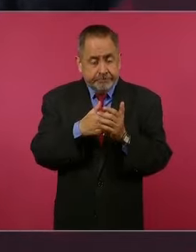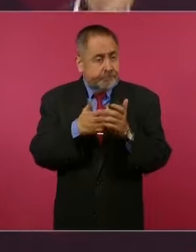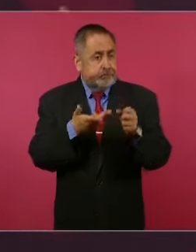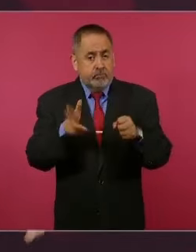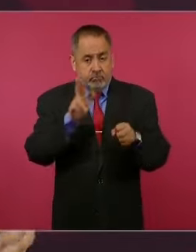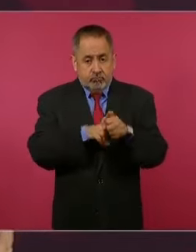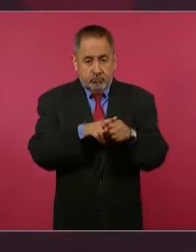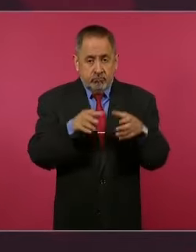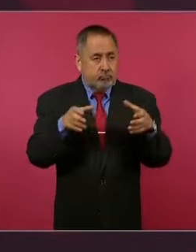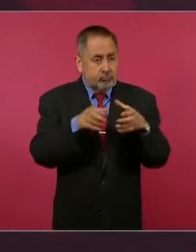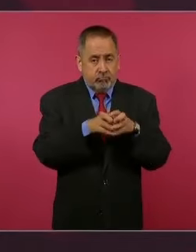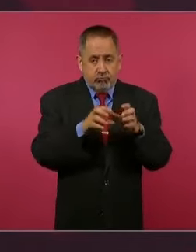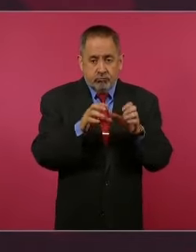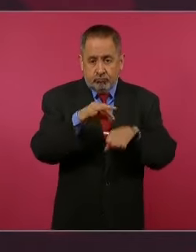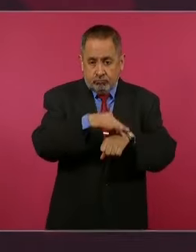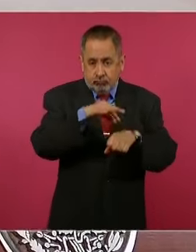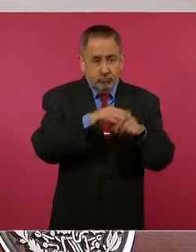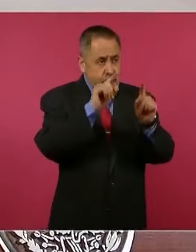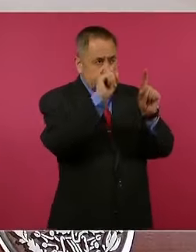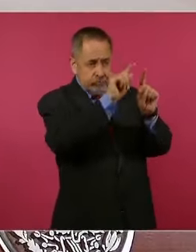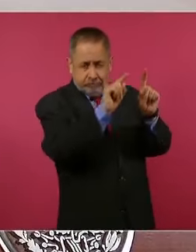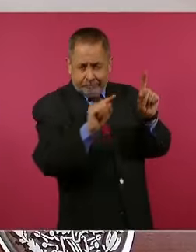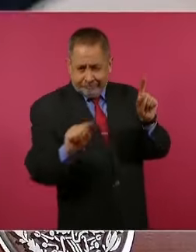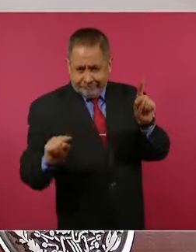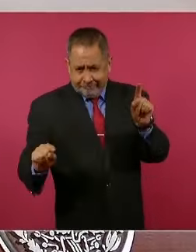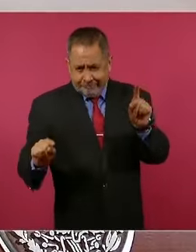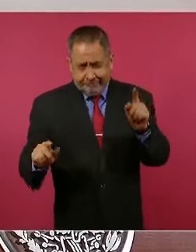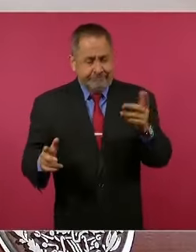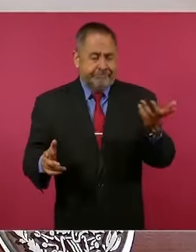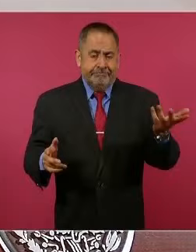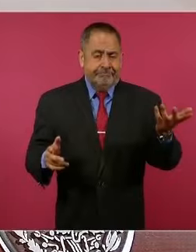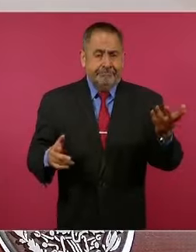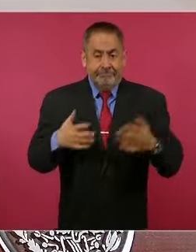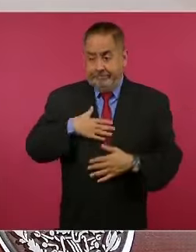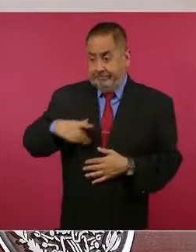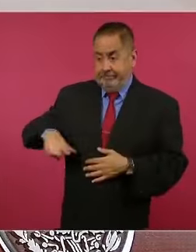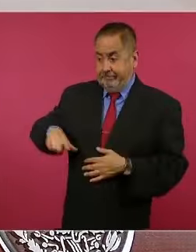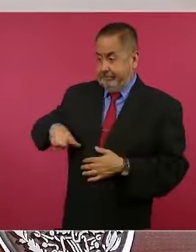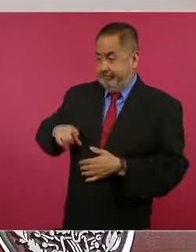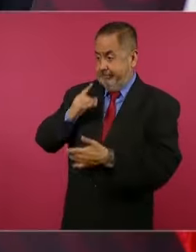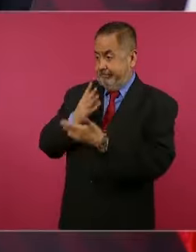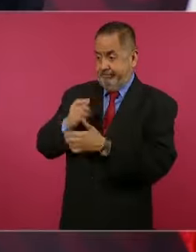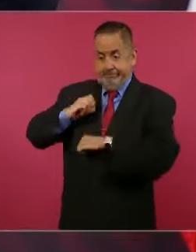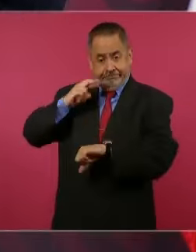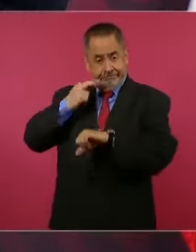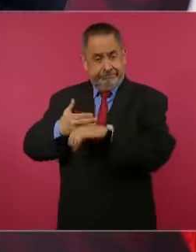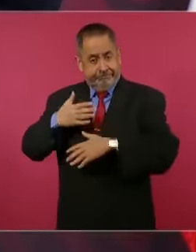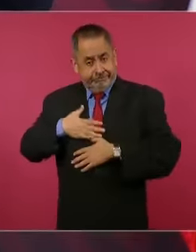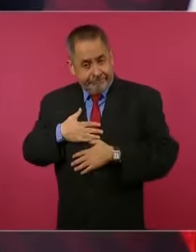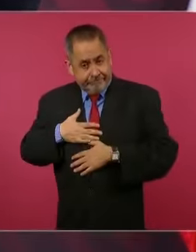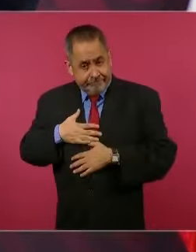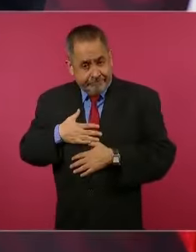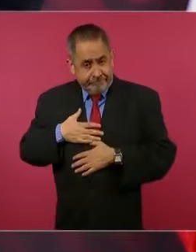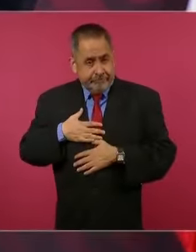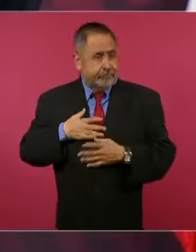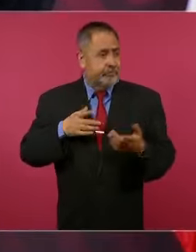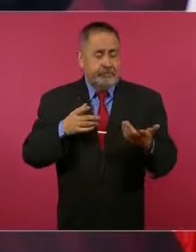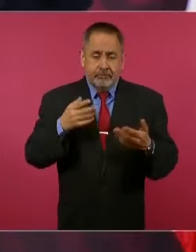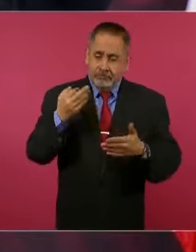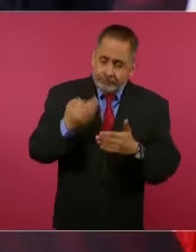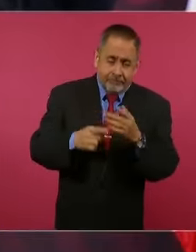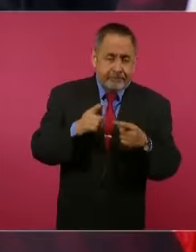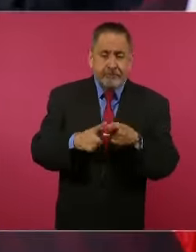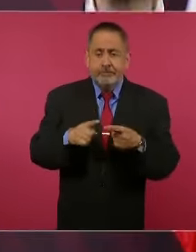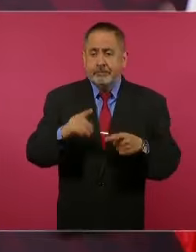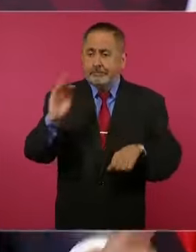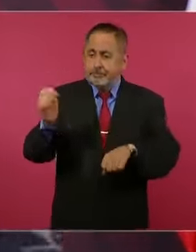de salud desde el Gobierno ya sea municipal Estatal